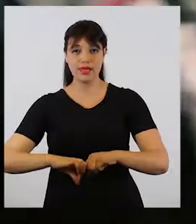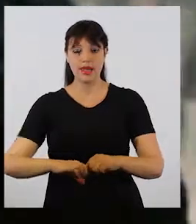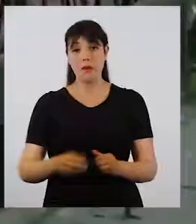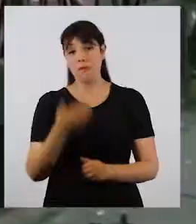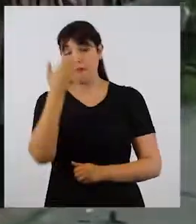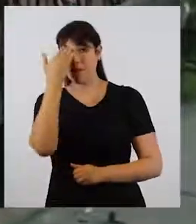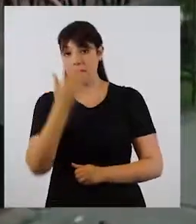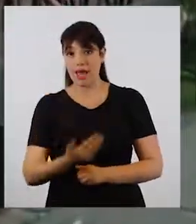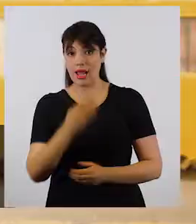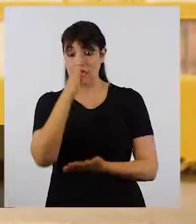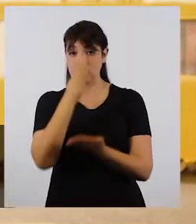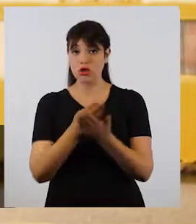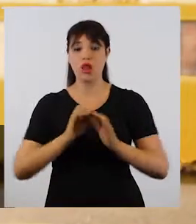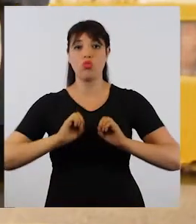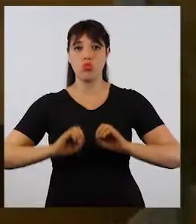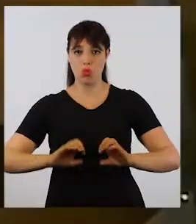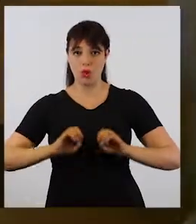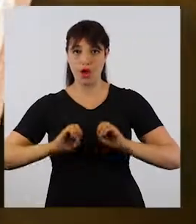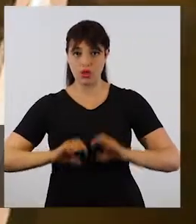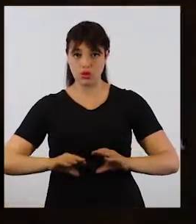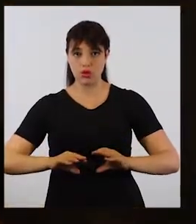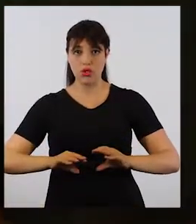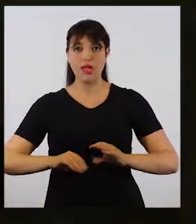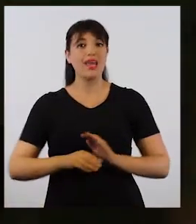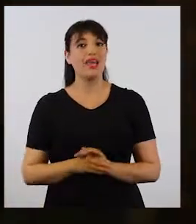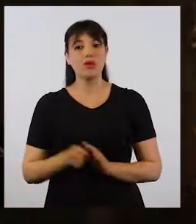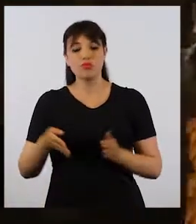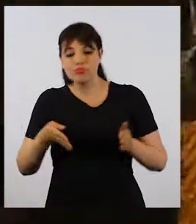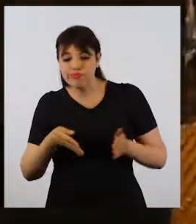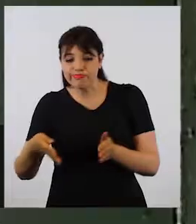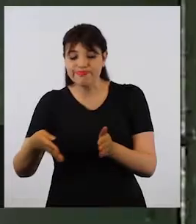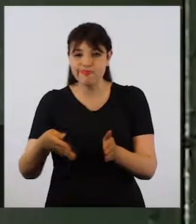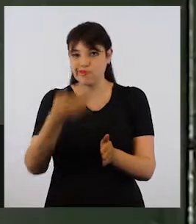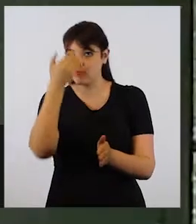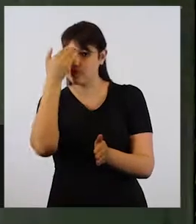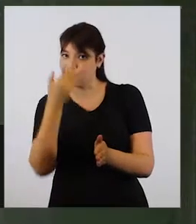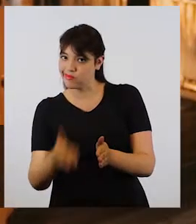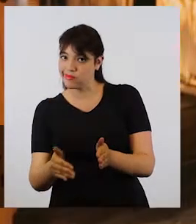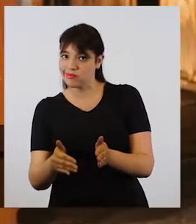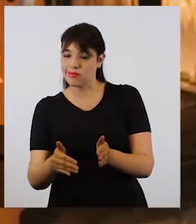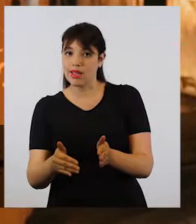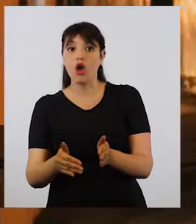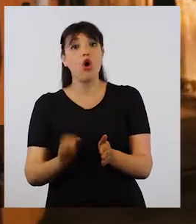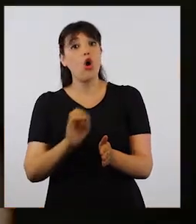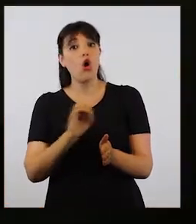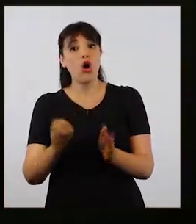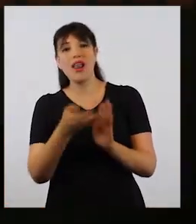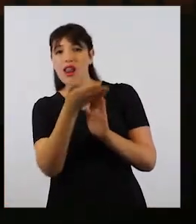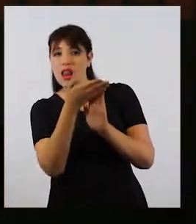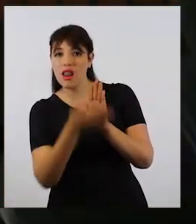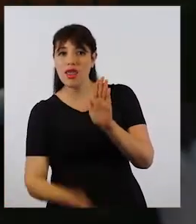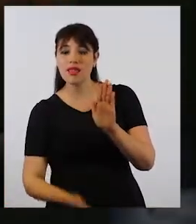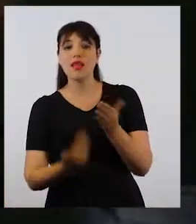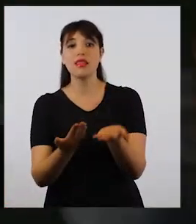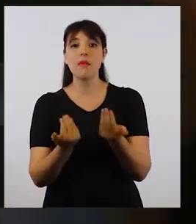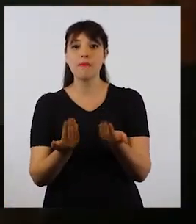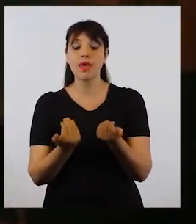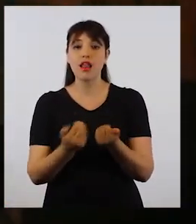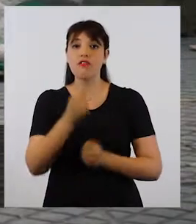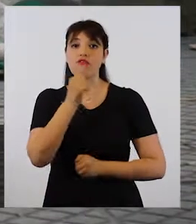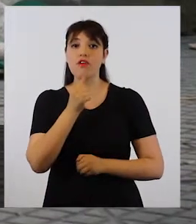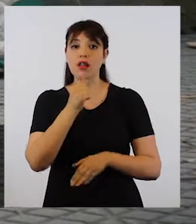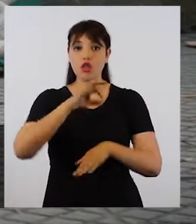malas decisiones en educación es ir por mal camino o las interminables listas de espera y la falta de